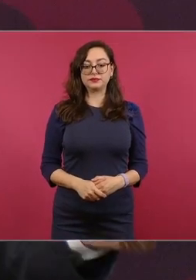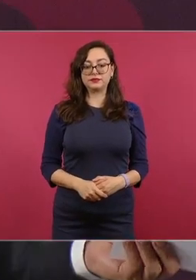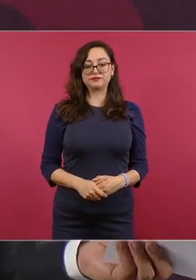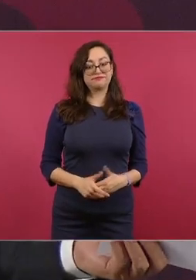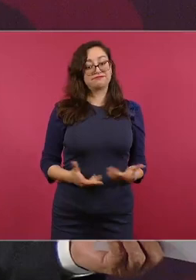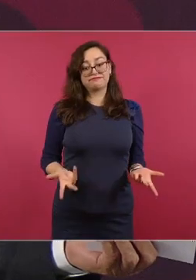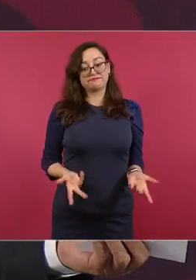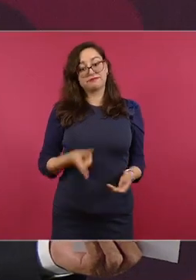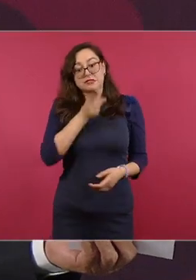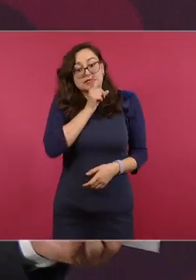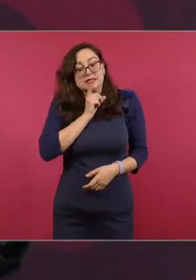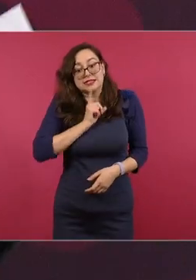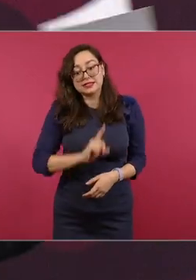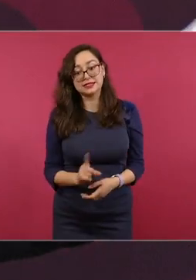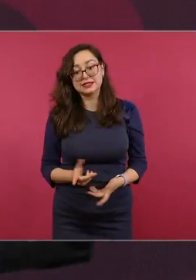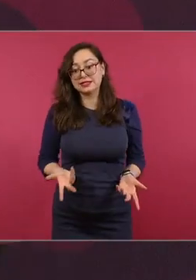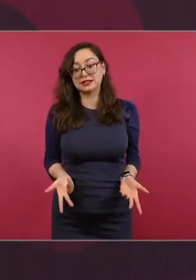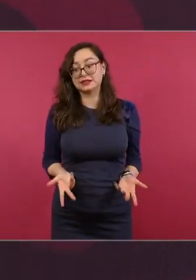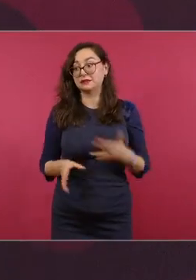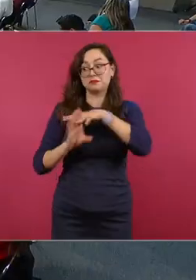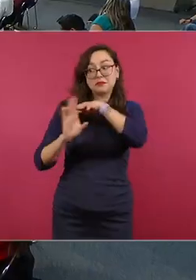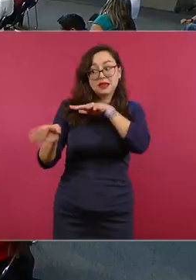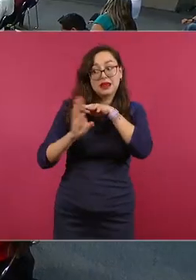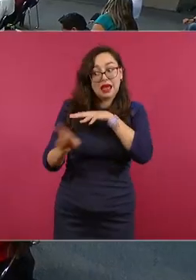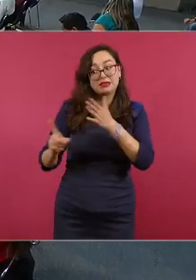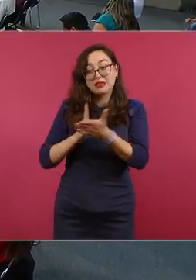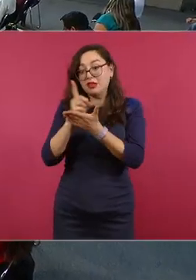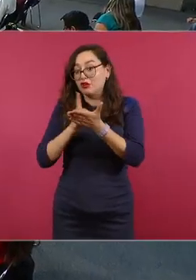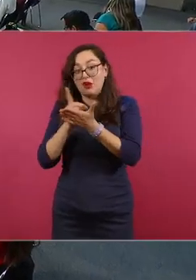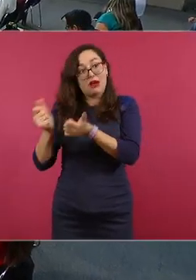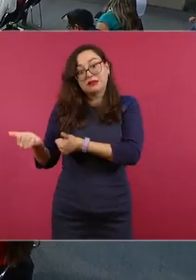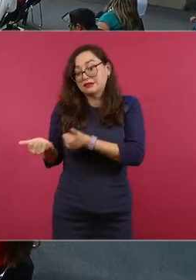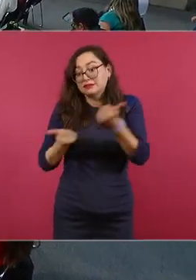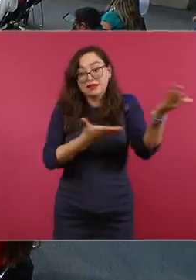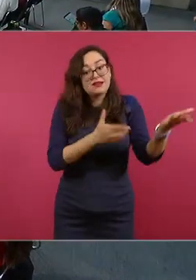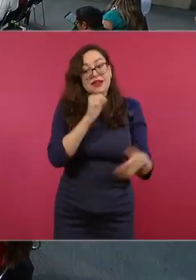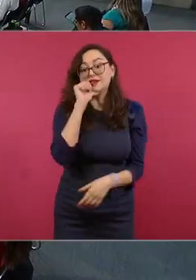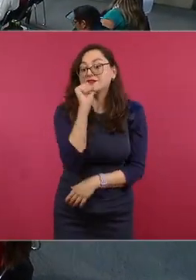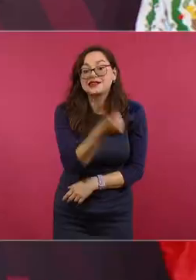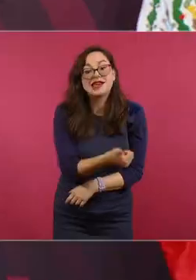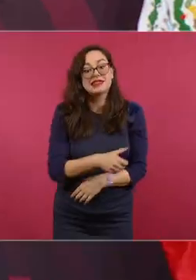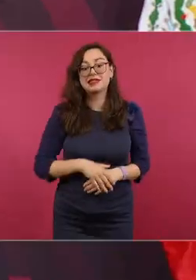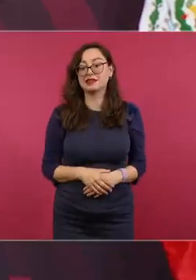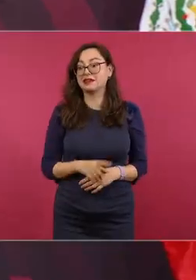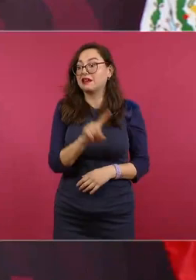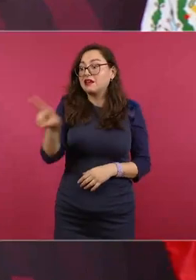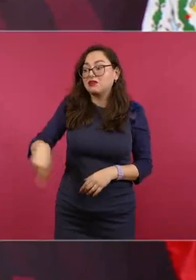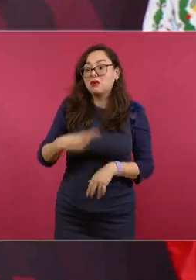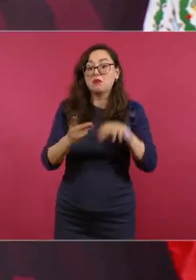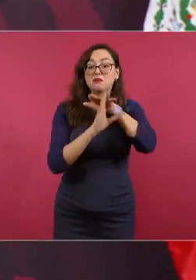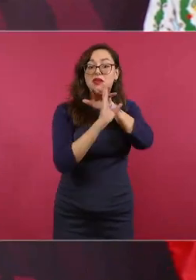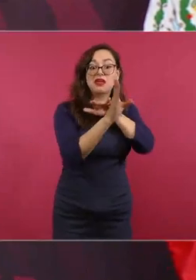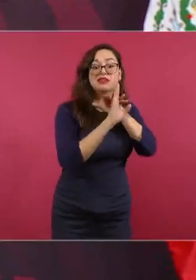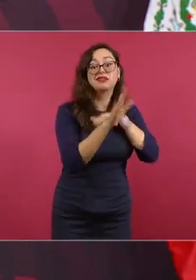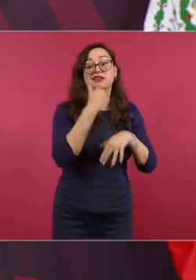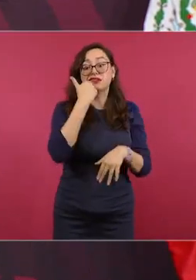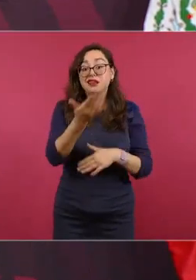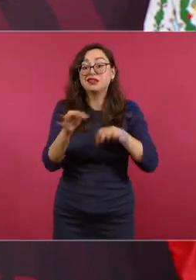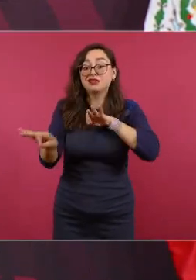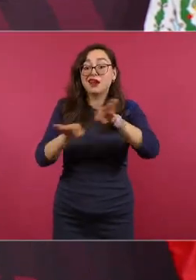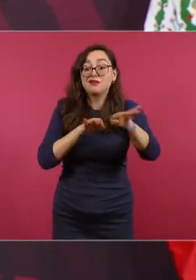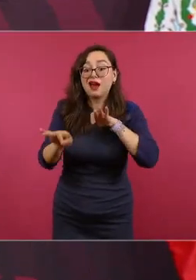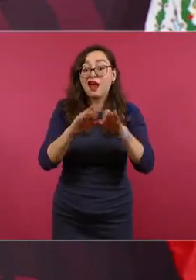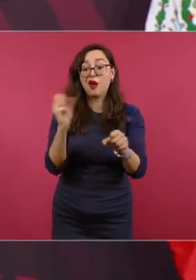Cuando no es así, pues cuando la gente busca irse a Estados Unidos para tener